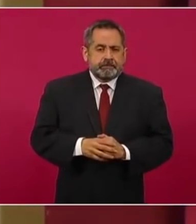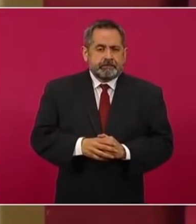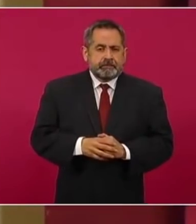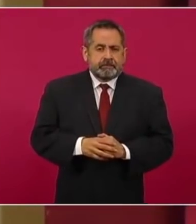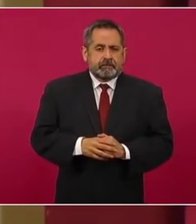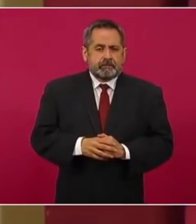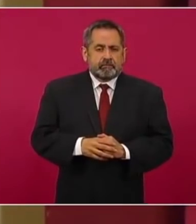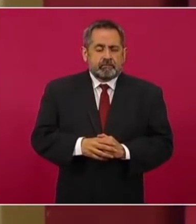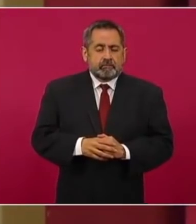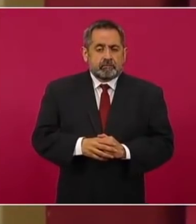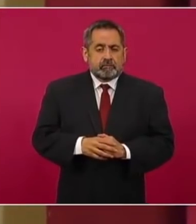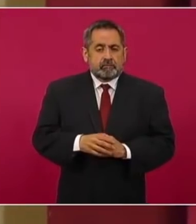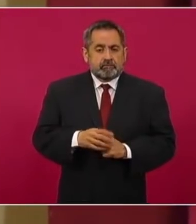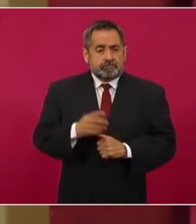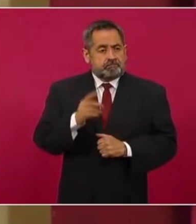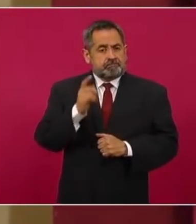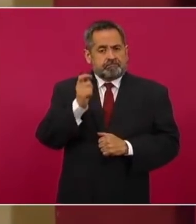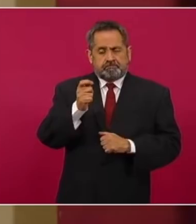La moderación.